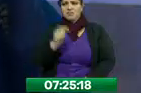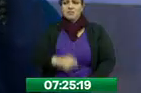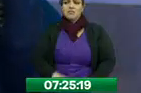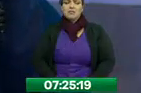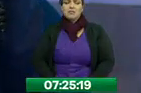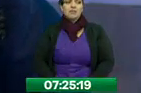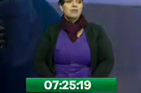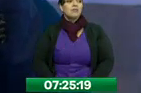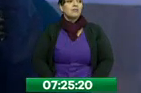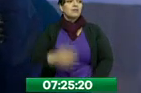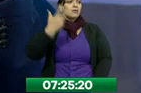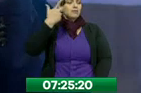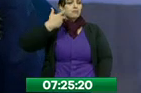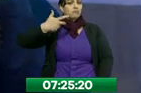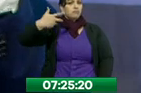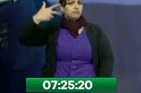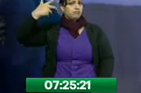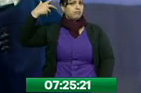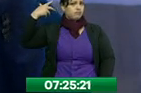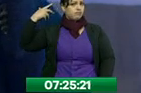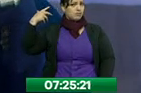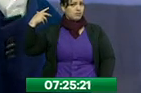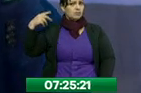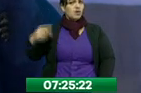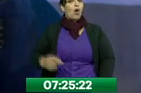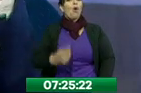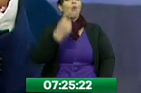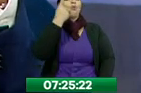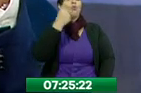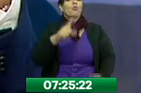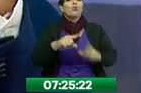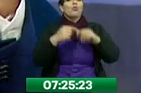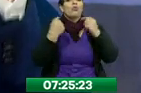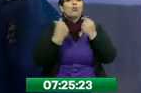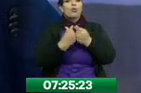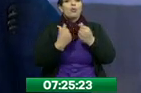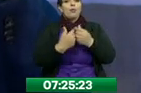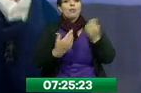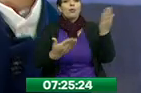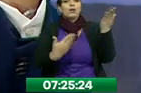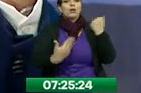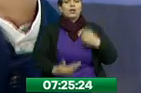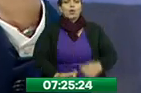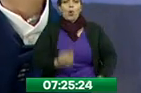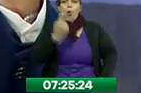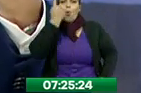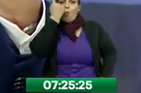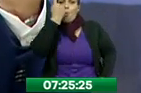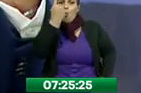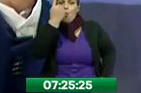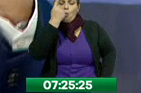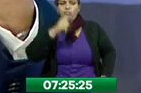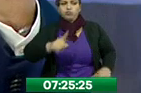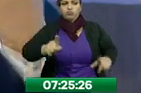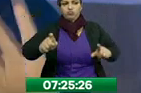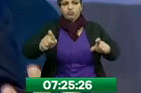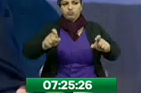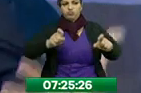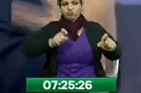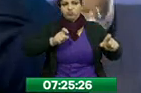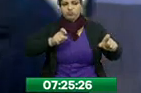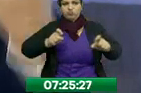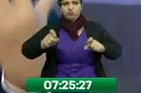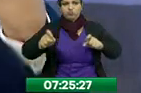un partido tuvo el control total de todas las instituciones del Estado, de 5 miembros del Consejo Nacional Electoral,